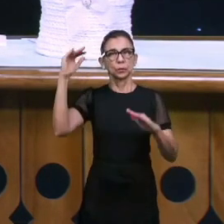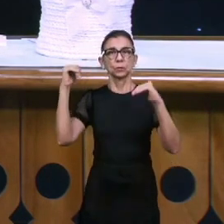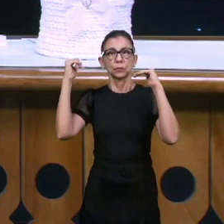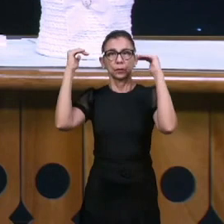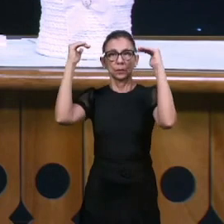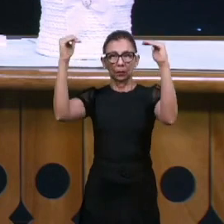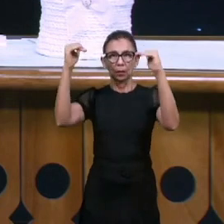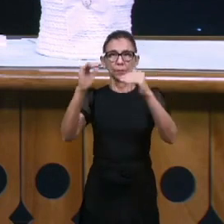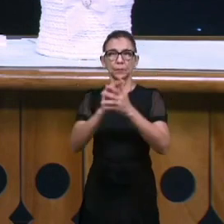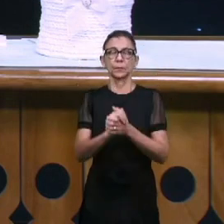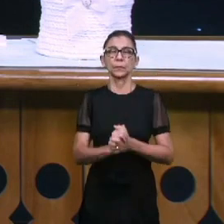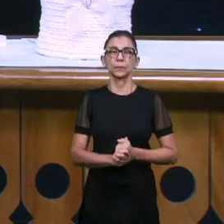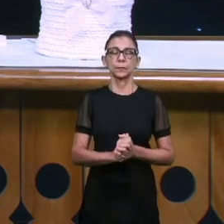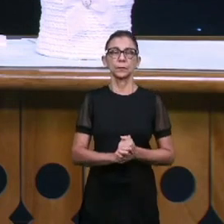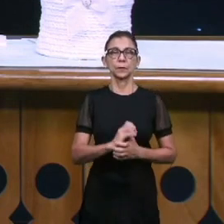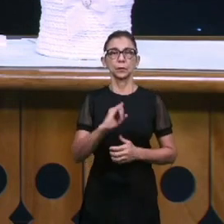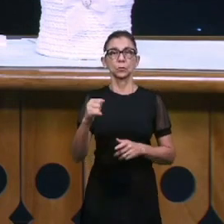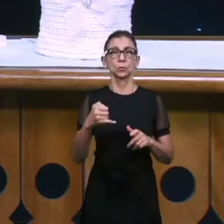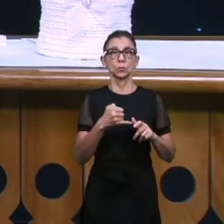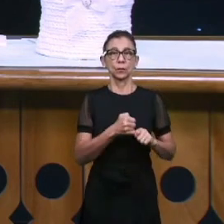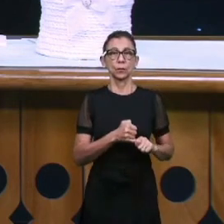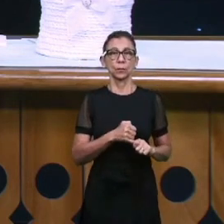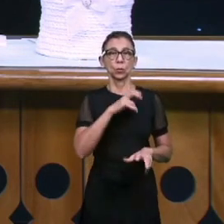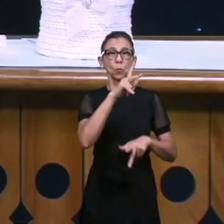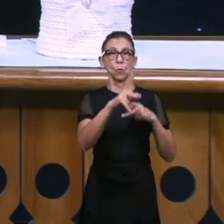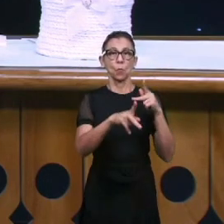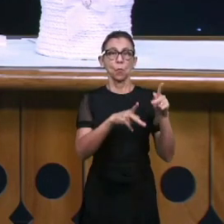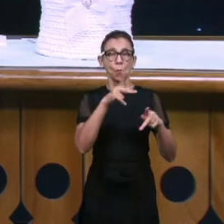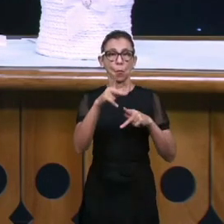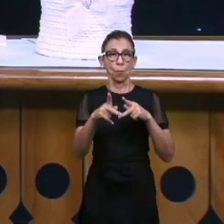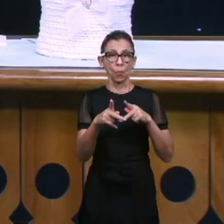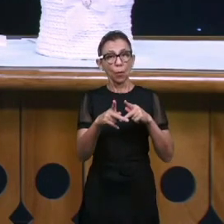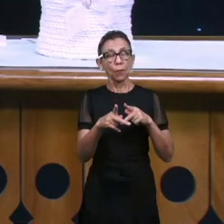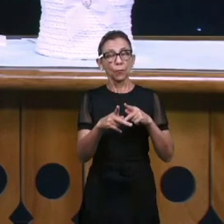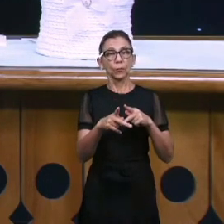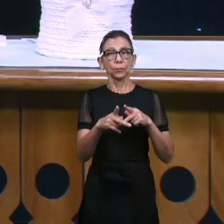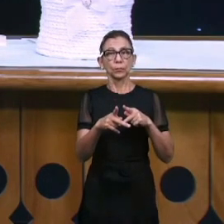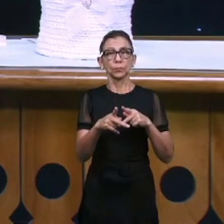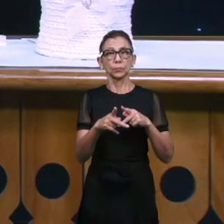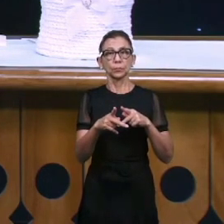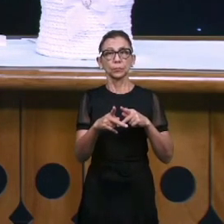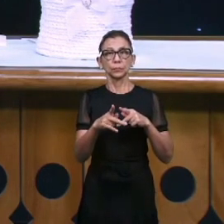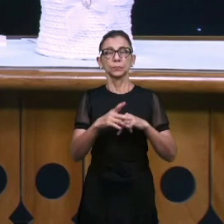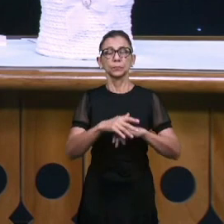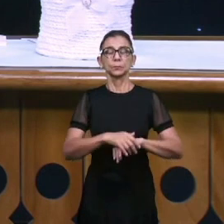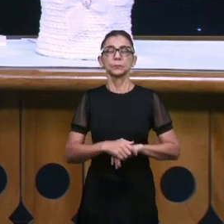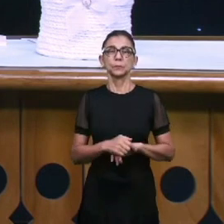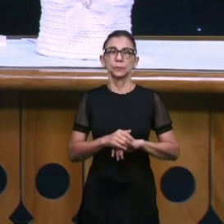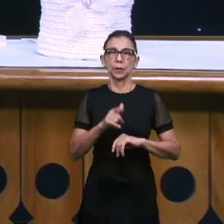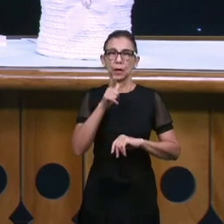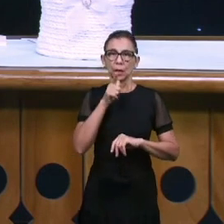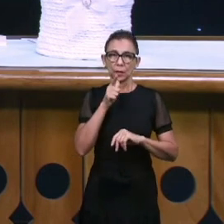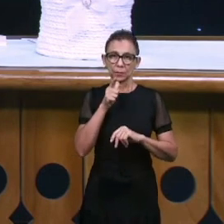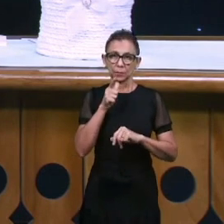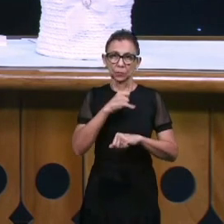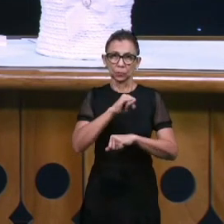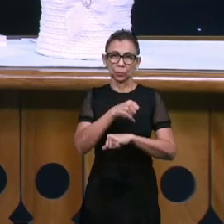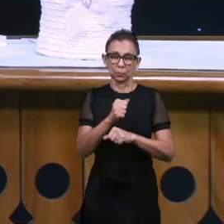aquello que voy a hacer con mi pueblo. Y Él los hizo pasar el río Jordán. Es el arrebatamiento de la iglesia que está